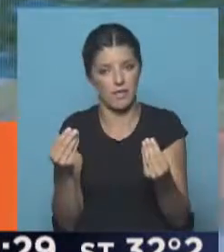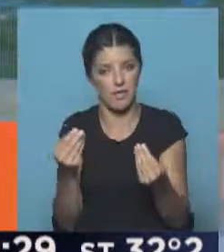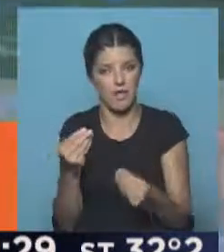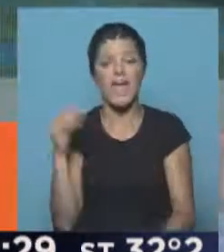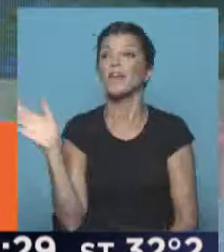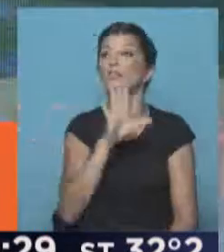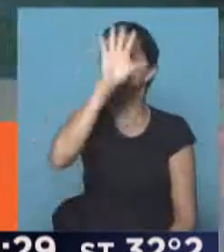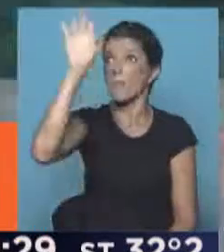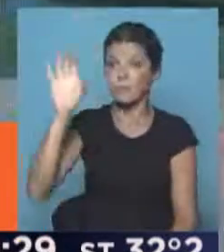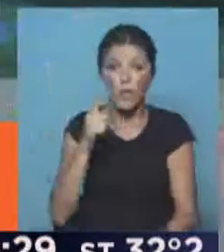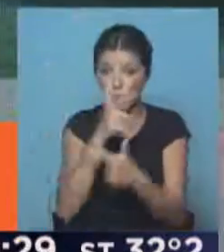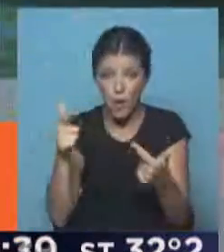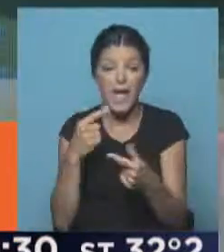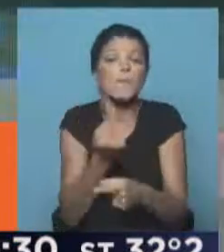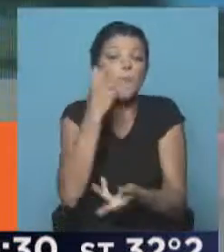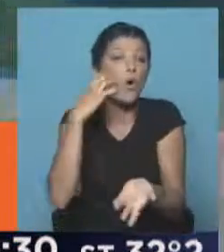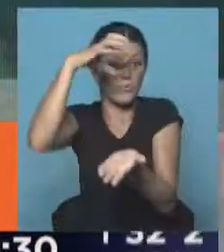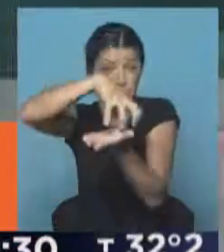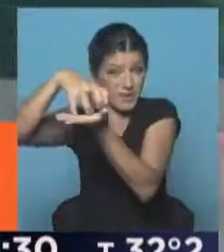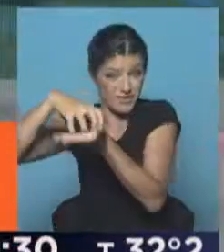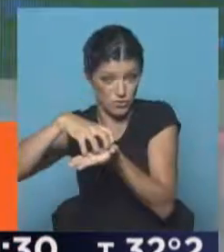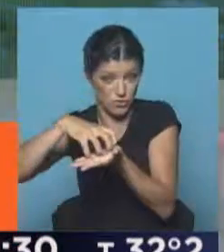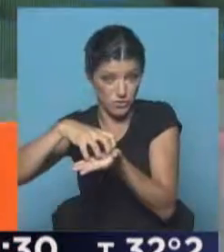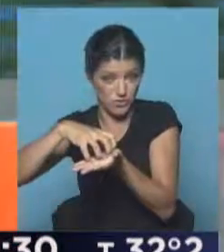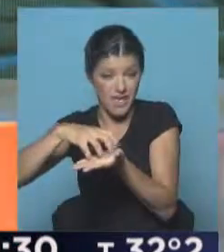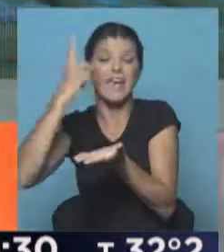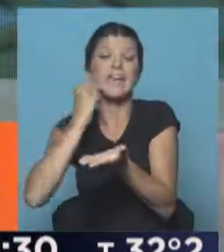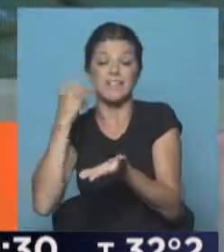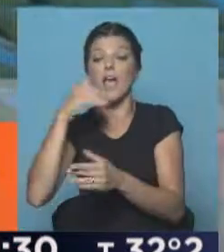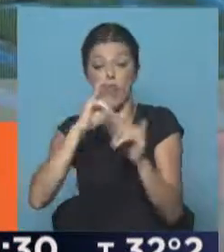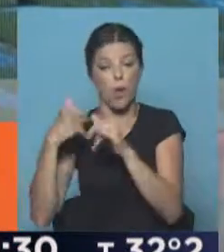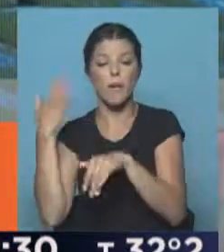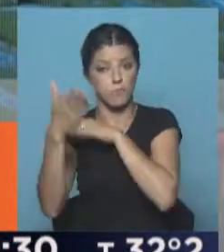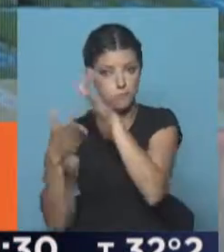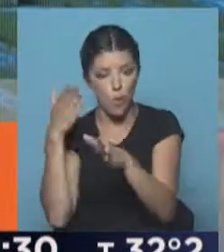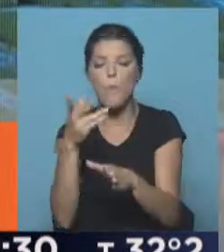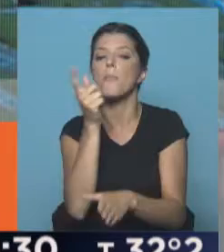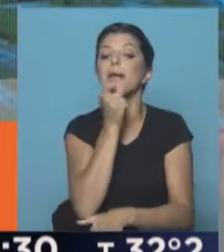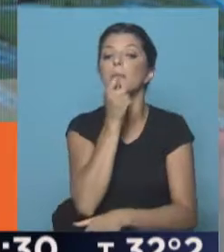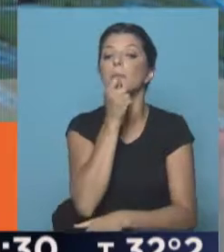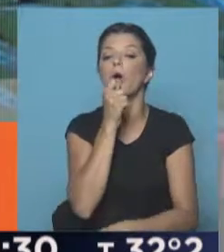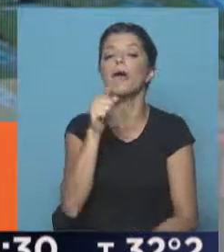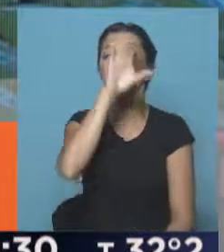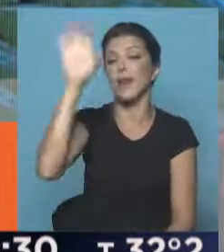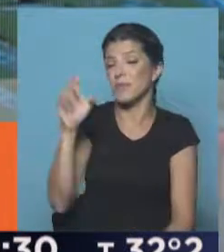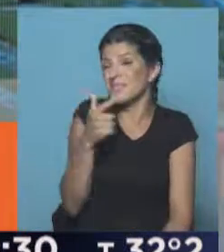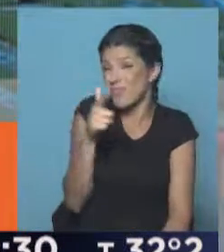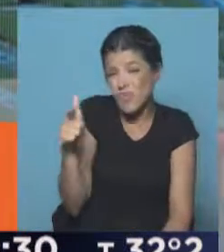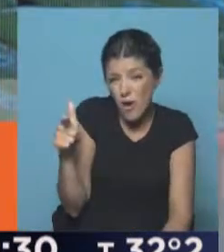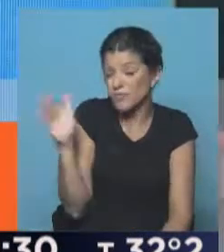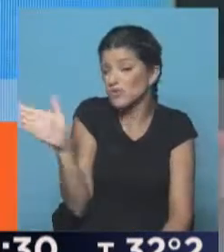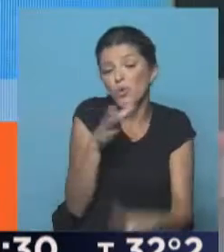país hay muy poco centro de día en todo el país de hecho de de los estados provinciales casi no hay son todos de organizaciones sociales